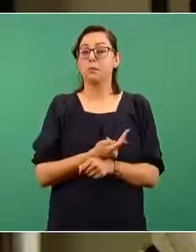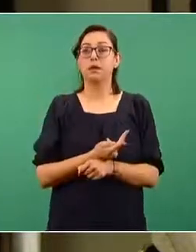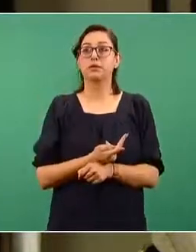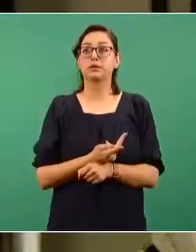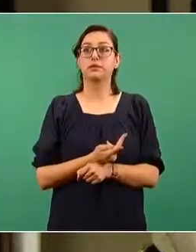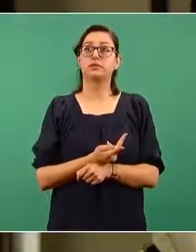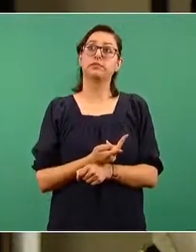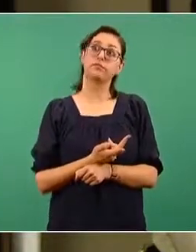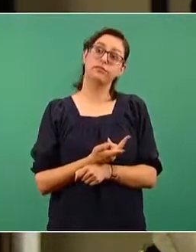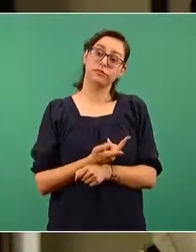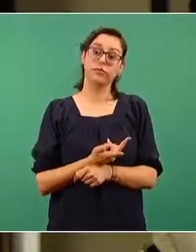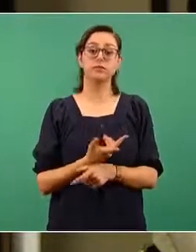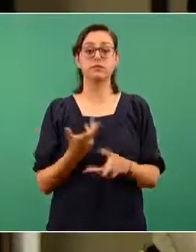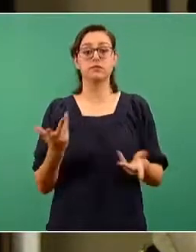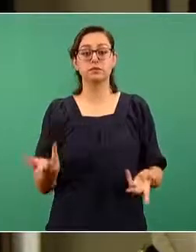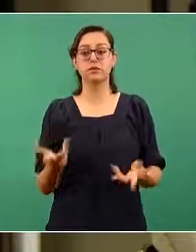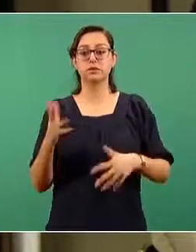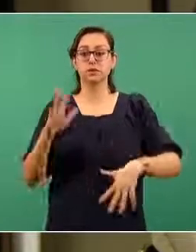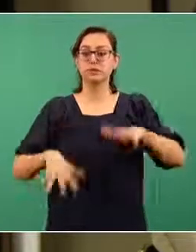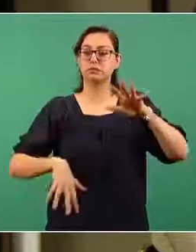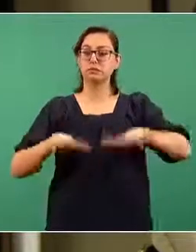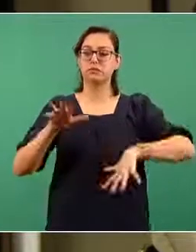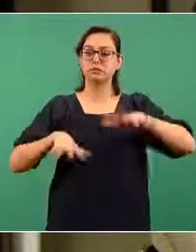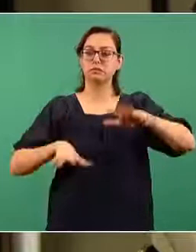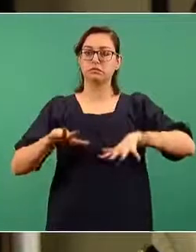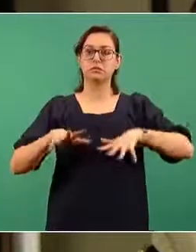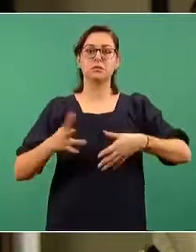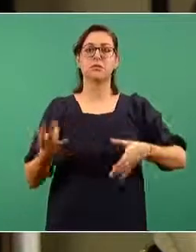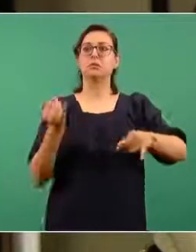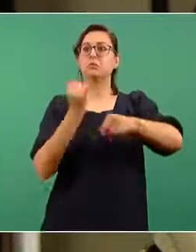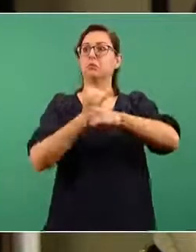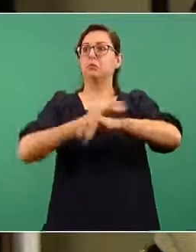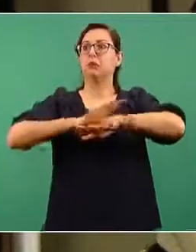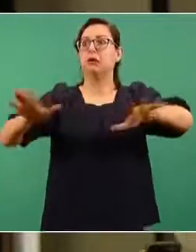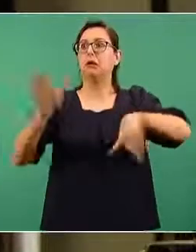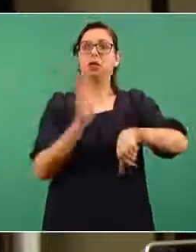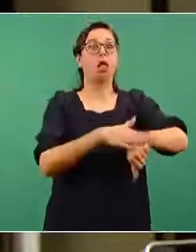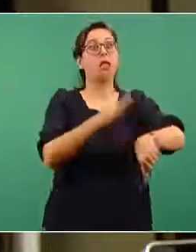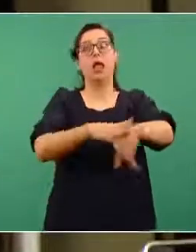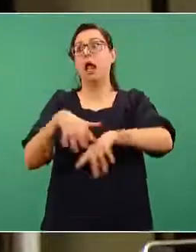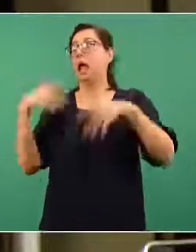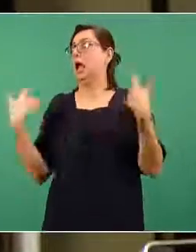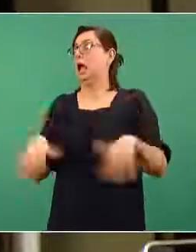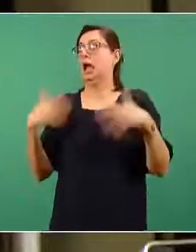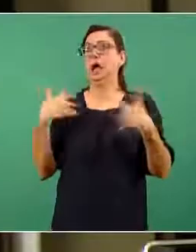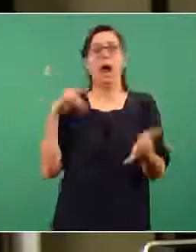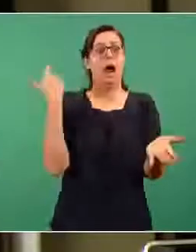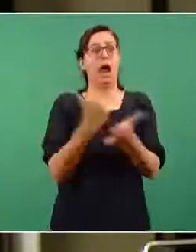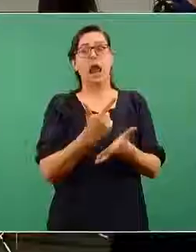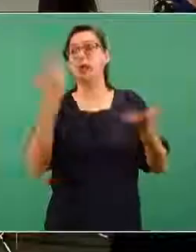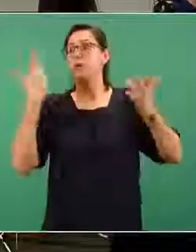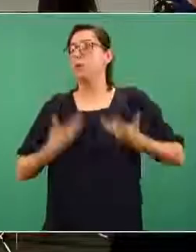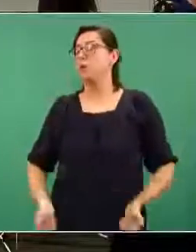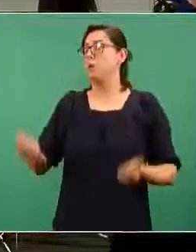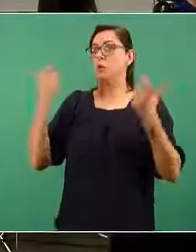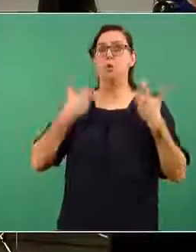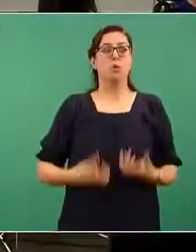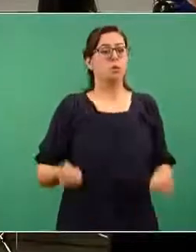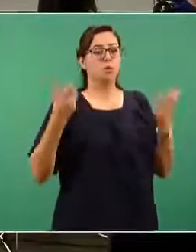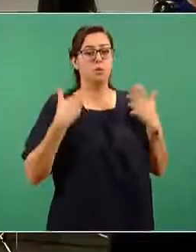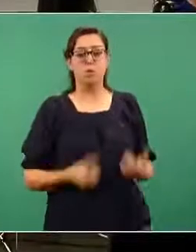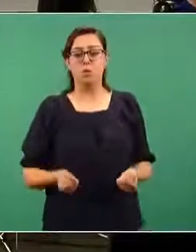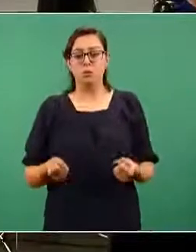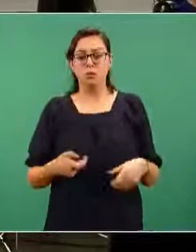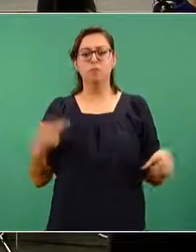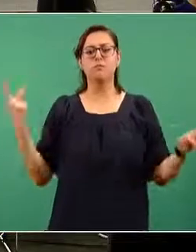de manera alarmista, ¿cuáles serían primero las consecuencias que estaría trayendo precisamente a estos esquemas de